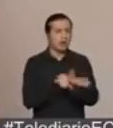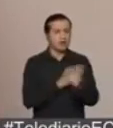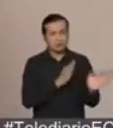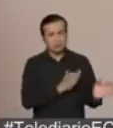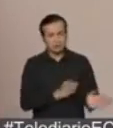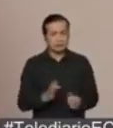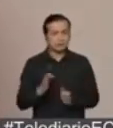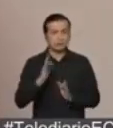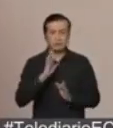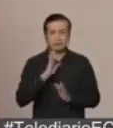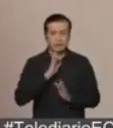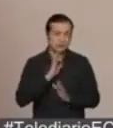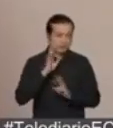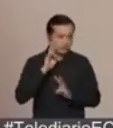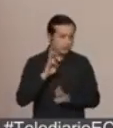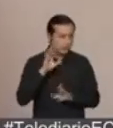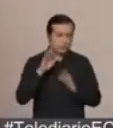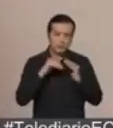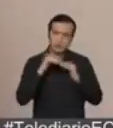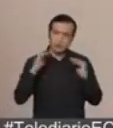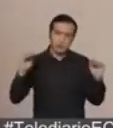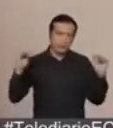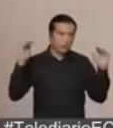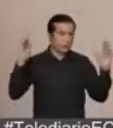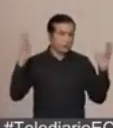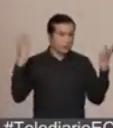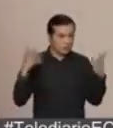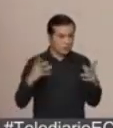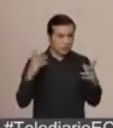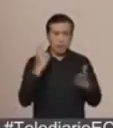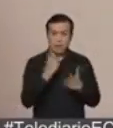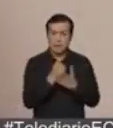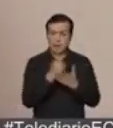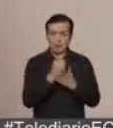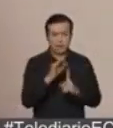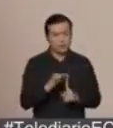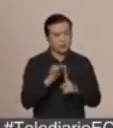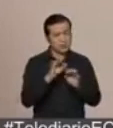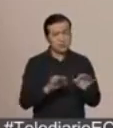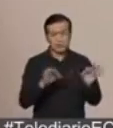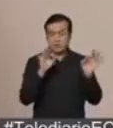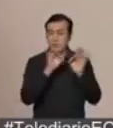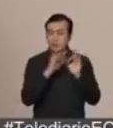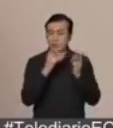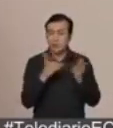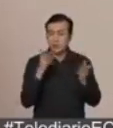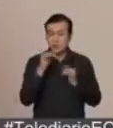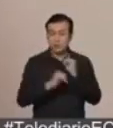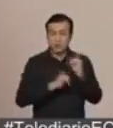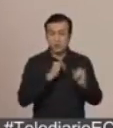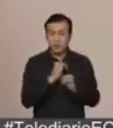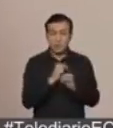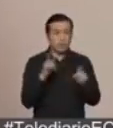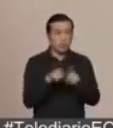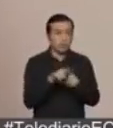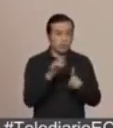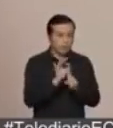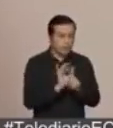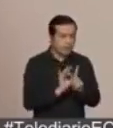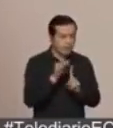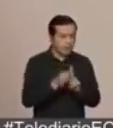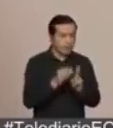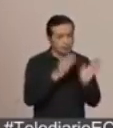de investigación, lograr posicionar con mucho prestigio nuestro camarón, con mucho prestigio nuestros productos en el exterior, al igual que el banano, al igual que muchos